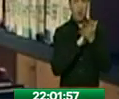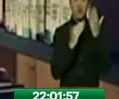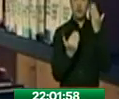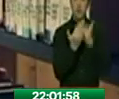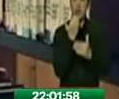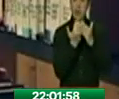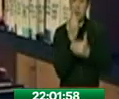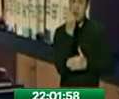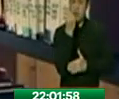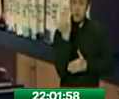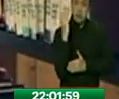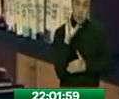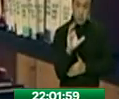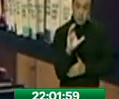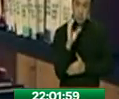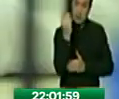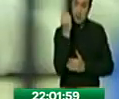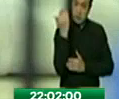asignación presupuestaria.